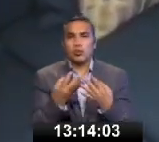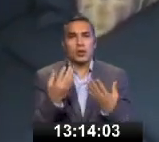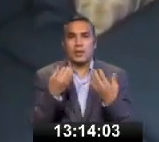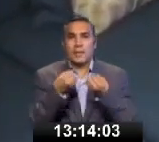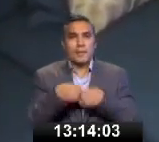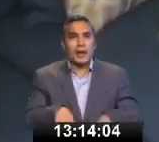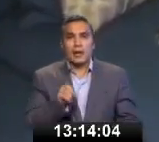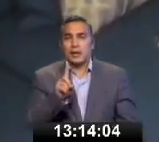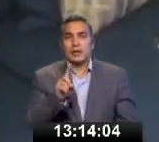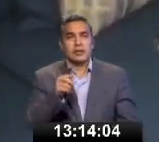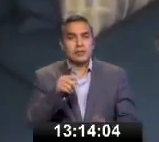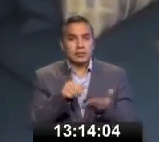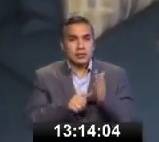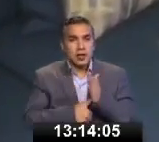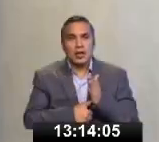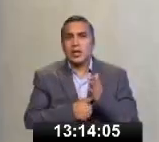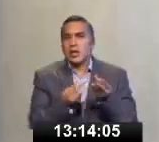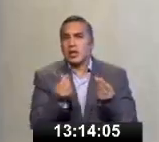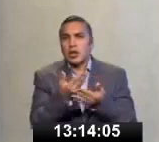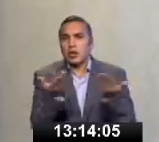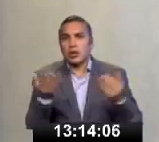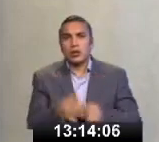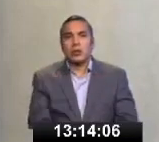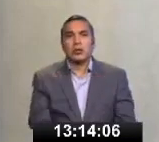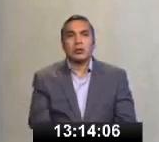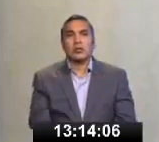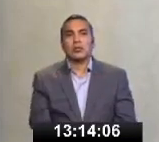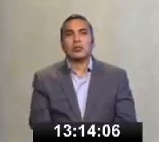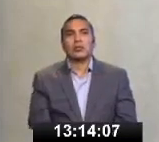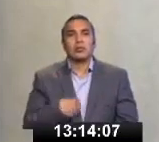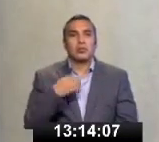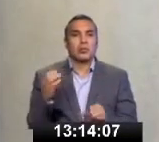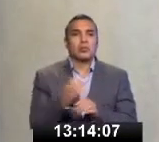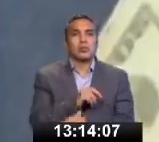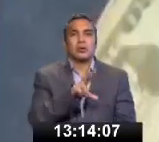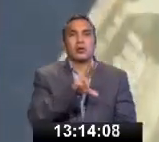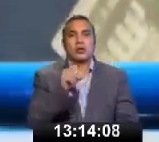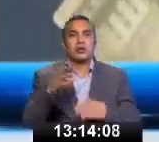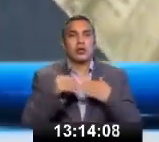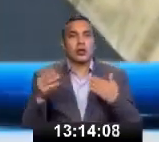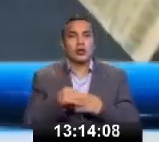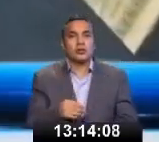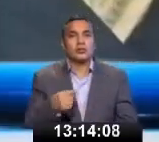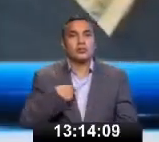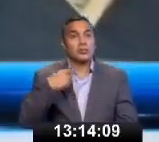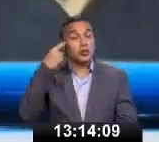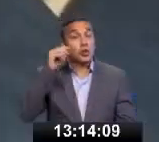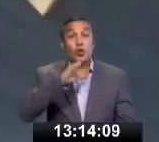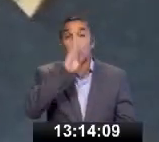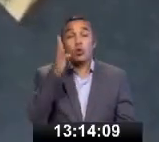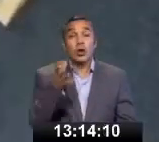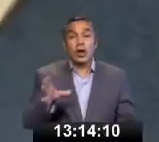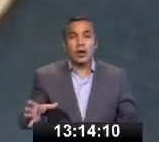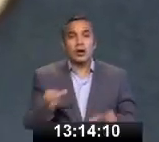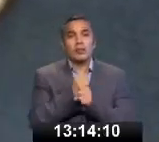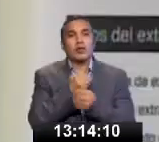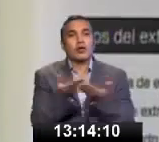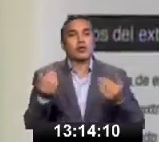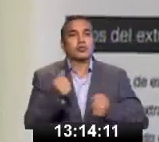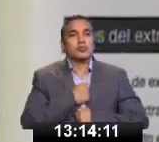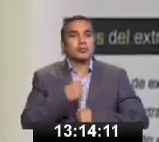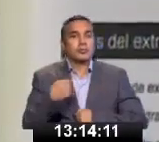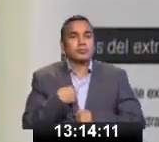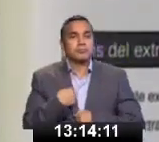hubiese perdido entre documentos y dinero. Más lo que tenía, yo calculo que unos $300. Pensó que jamás iba a recuperar sus